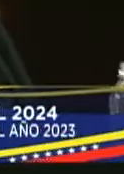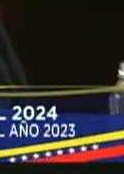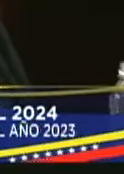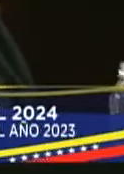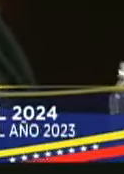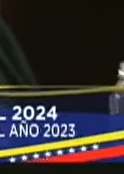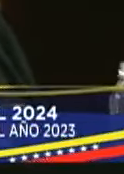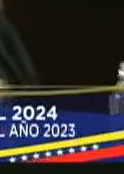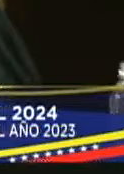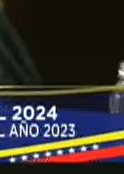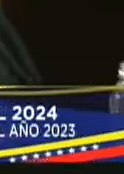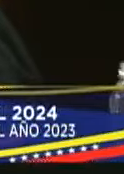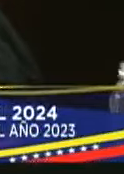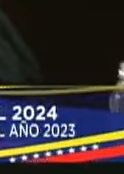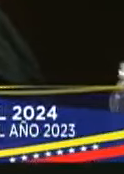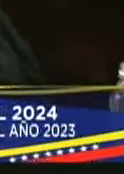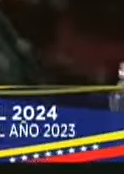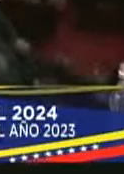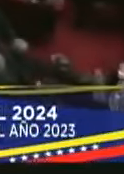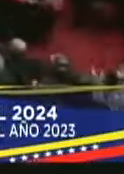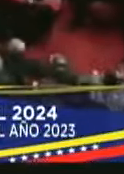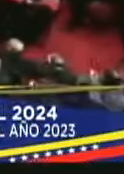venezolano.